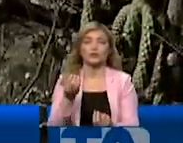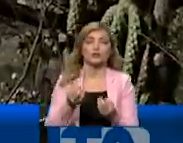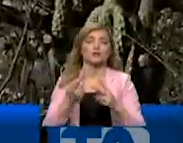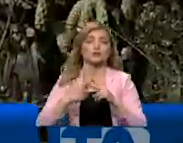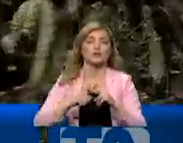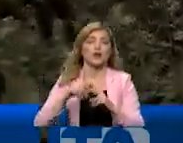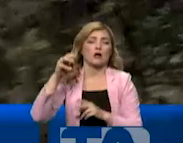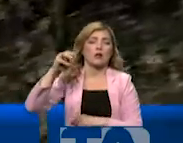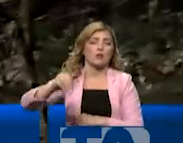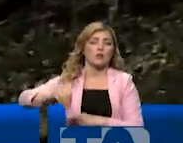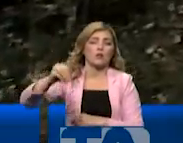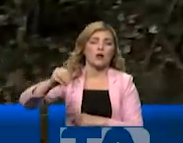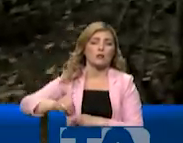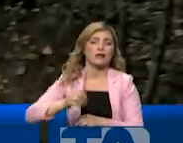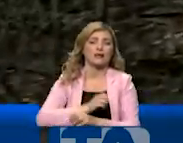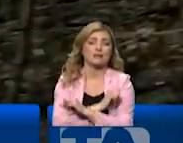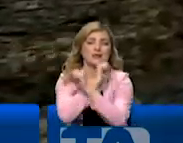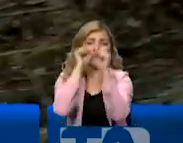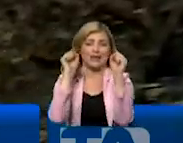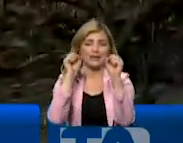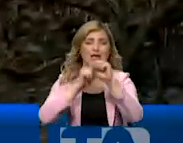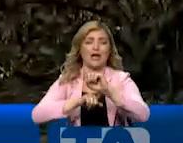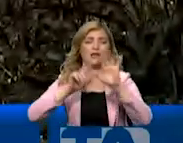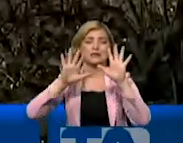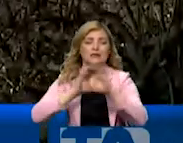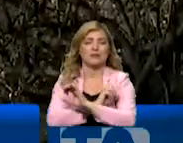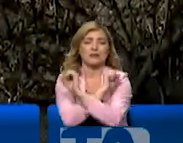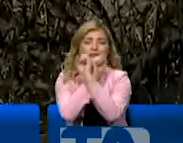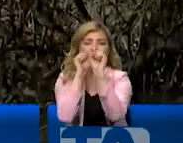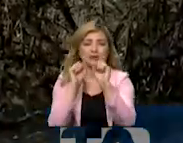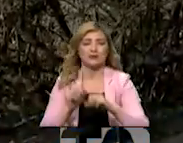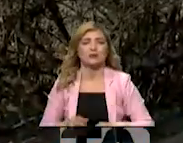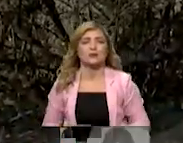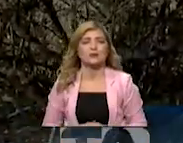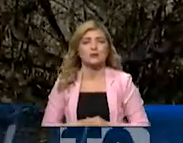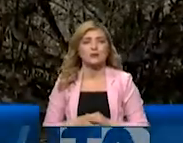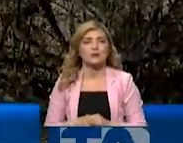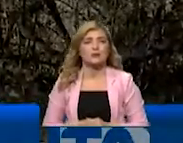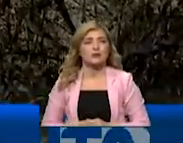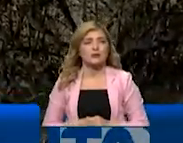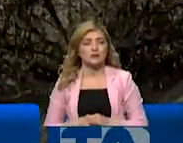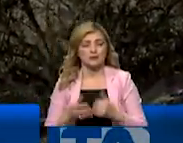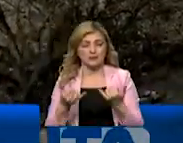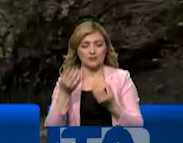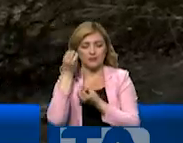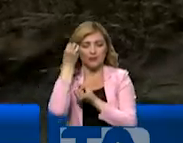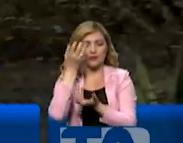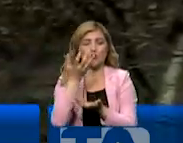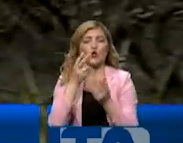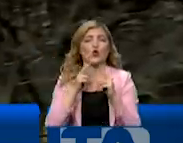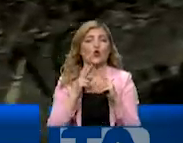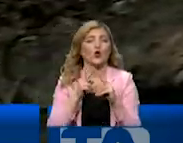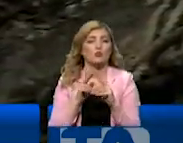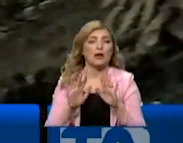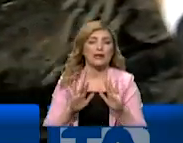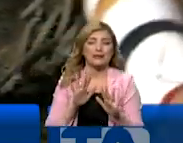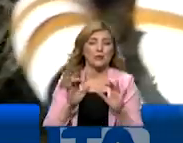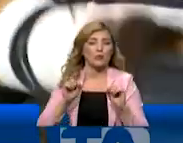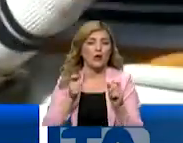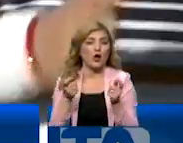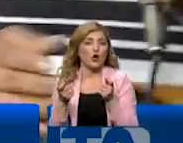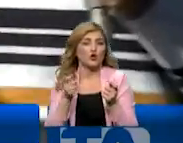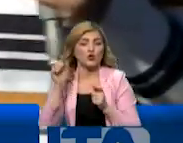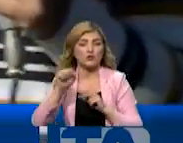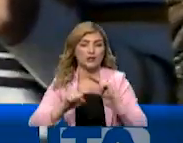inició el martes en la mañana a las 10 de la mañana como ustedes lo decían se actualizará la información para conocer si ya se logró controlar